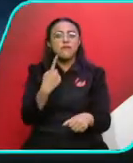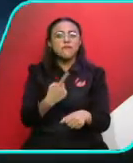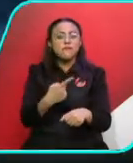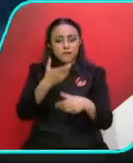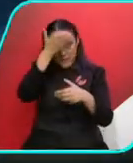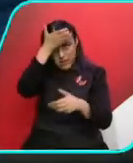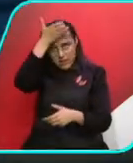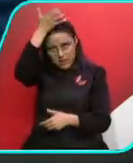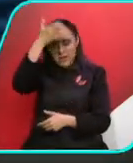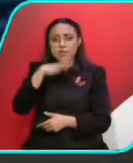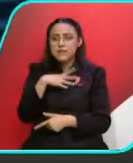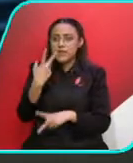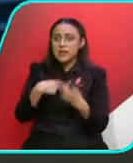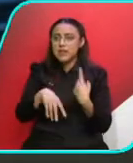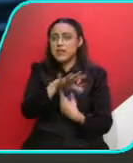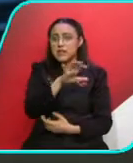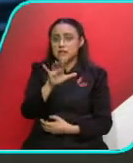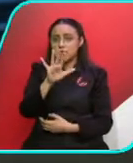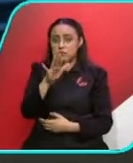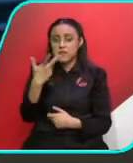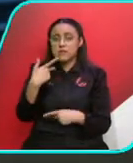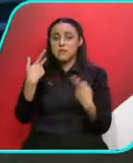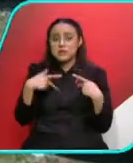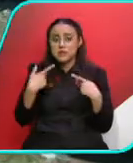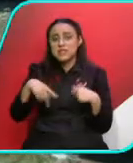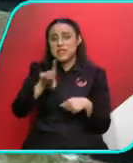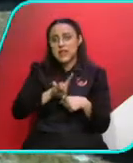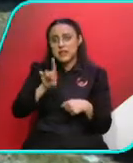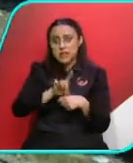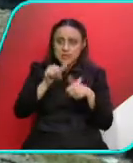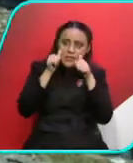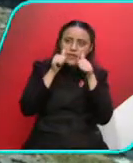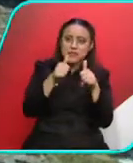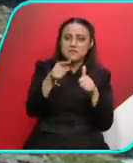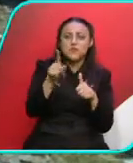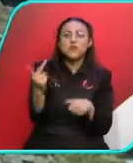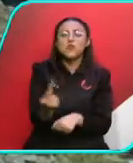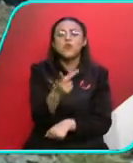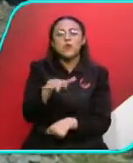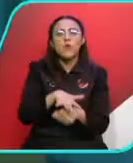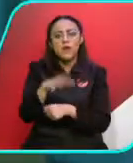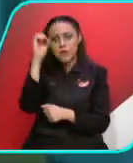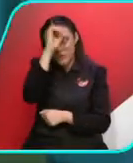atienden aproximadamente a 550 personas por día. ¿Qué le parece?